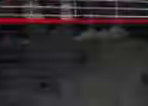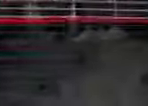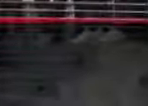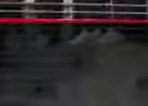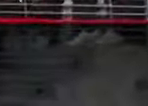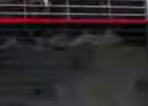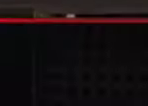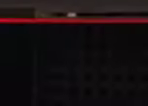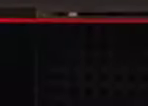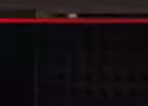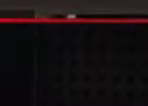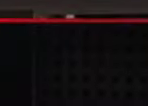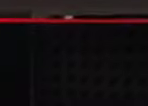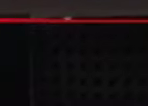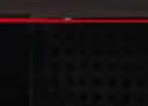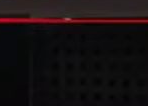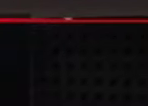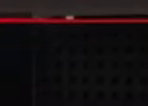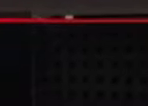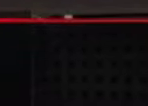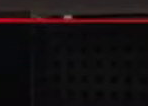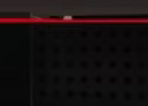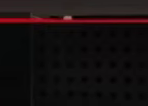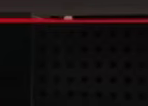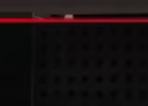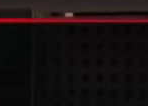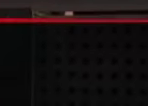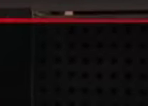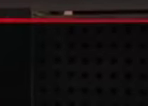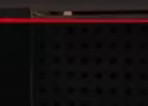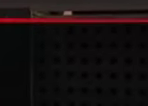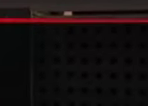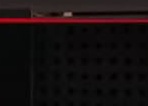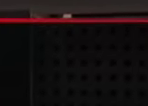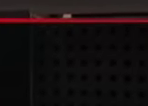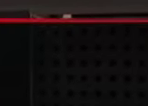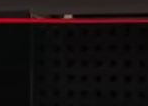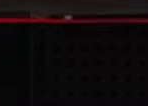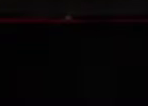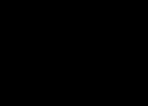de Vizcaya ha invitado a ayuntamientos y mancomunidades a sumarse a esta campaña y a la declaración institucional.